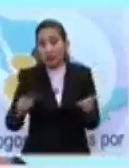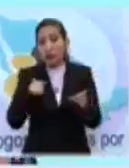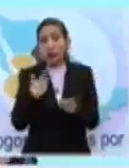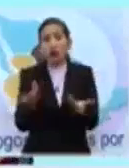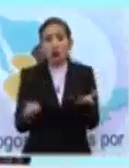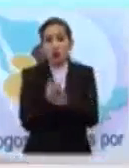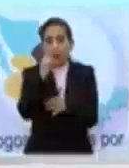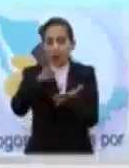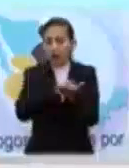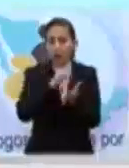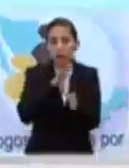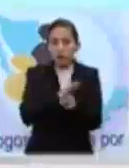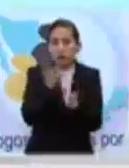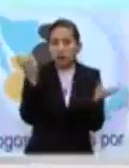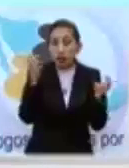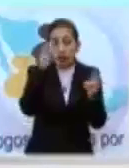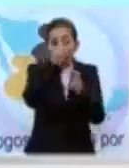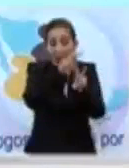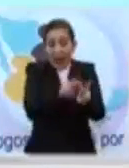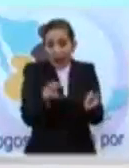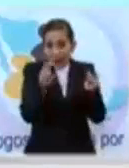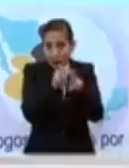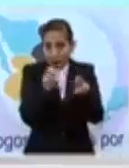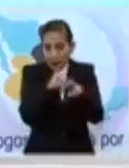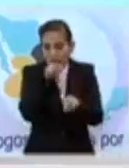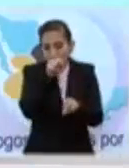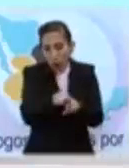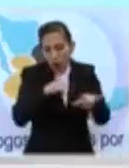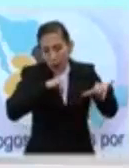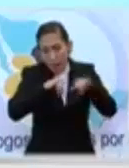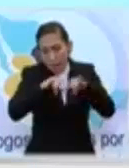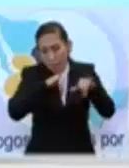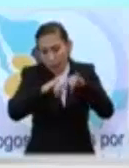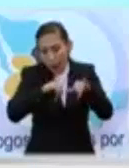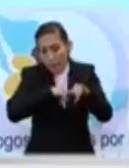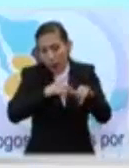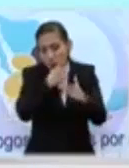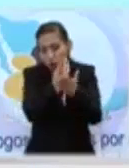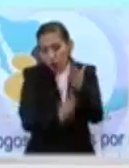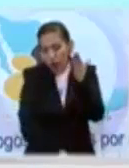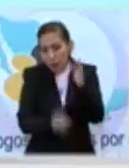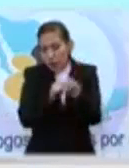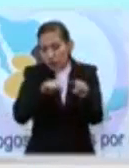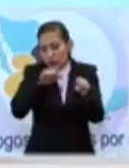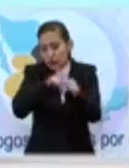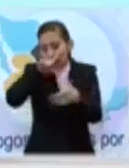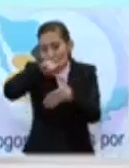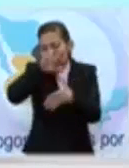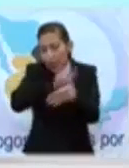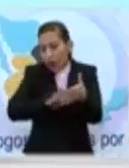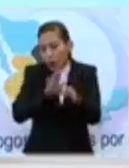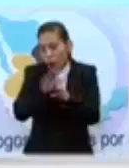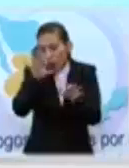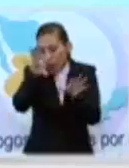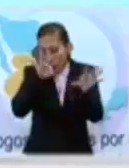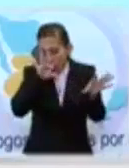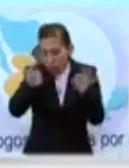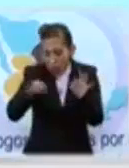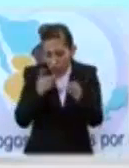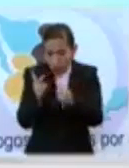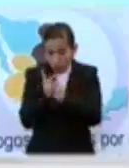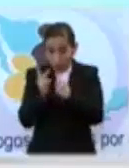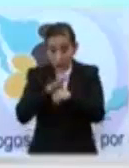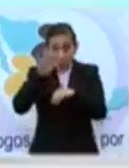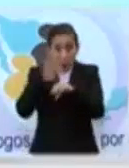Nueva York, que tiene que ver con analizar cuál es el mapa de políticas sociales o de programas sociales en América Latina. Y el país que